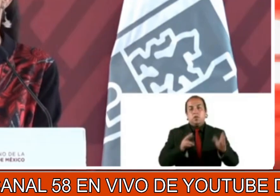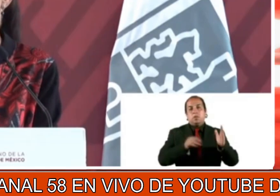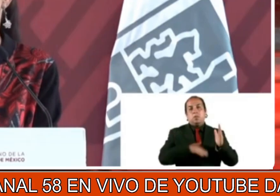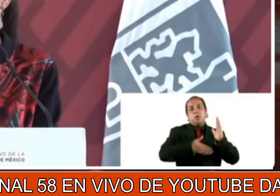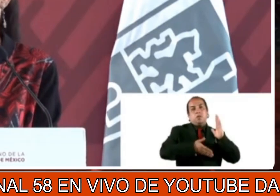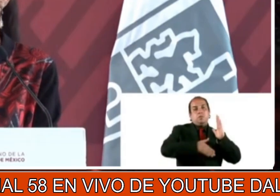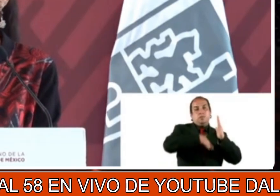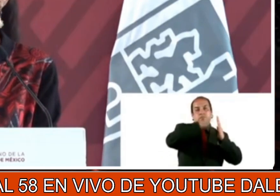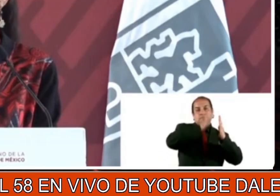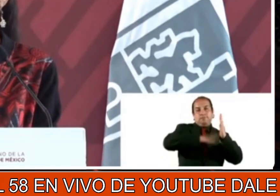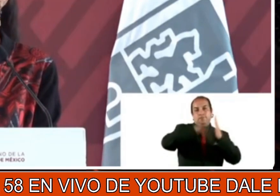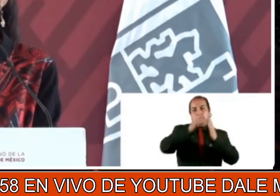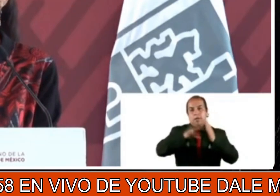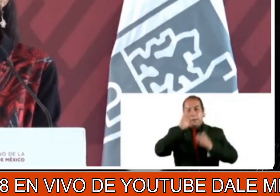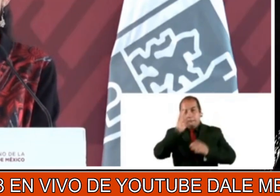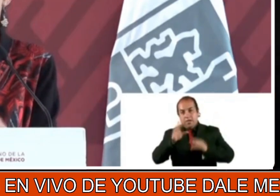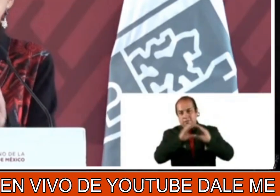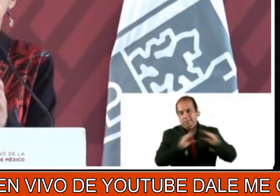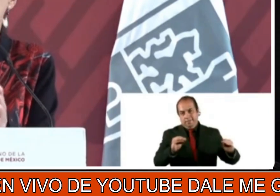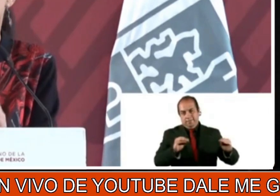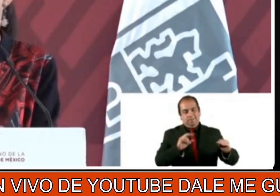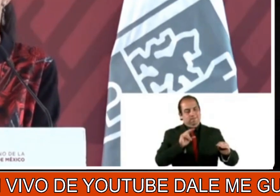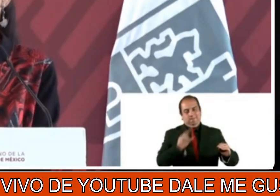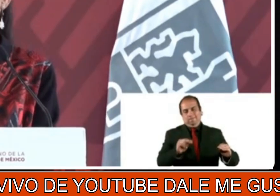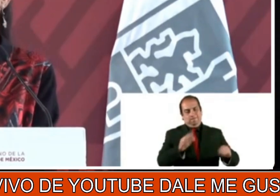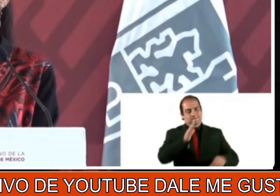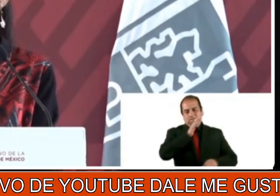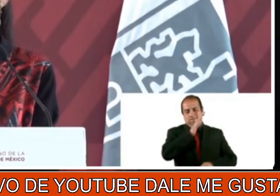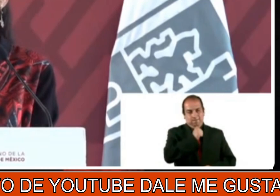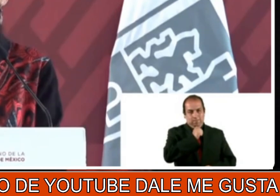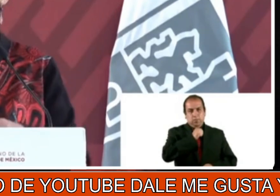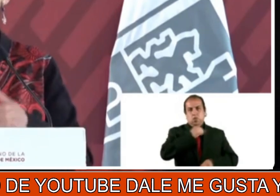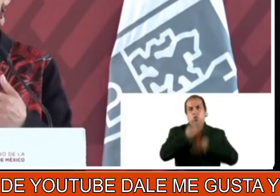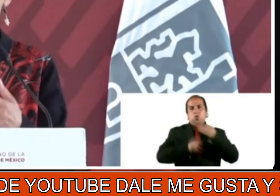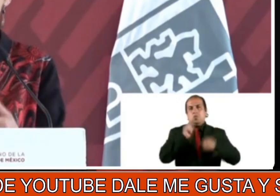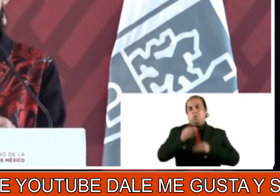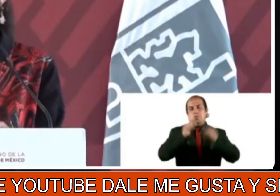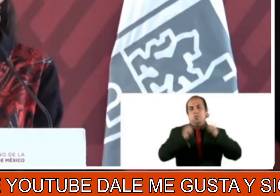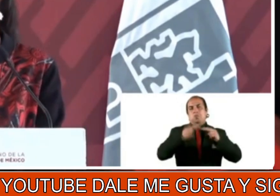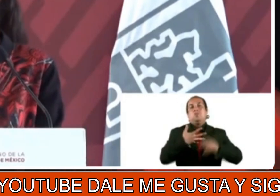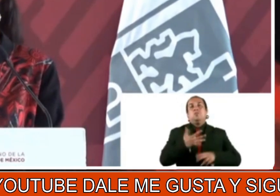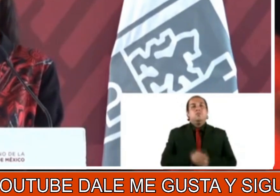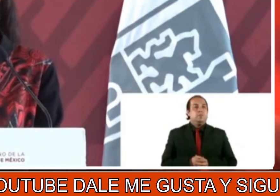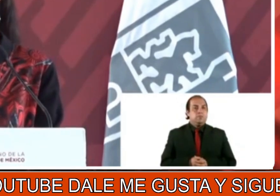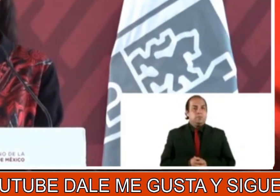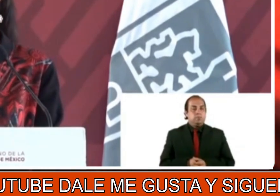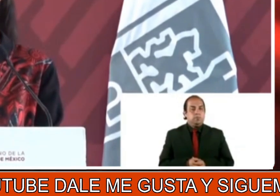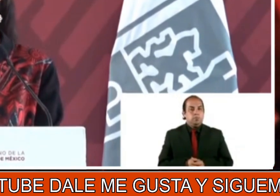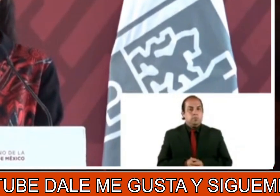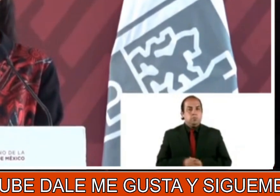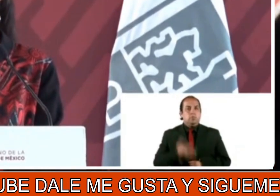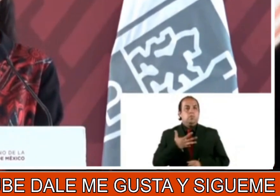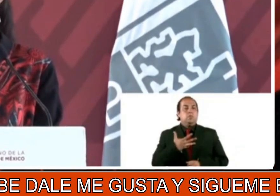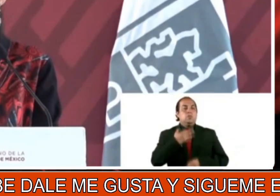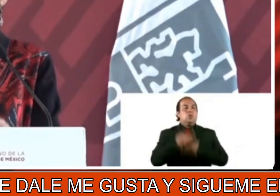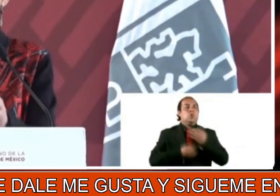fallas van a desaparecer. Entonces no se puede poner todo en el mismo nivel, además de que están todas las bitácoras